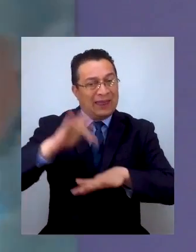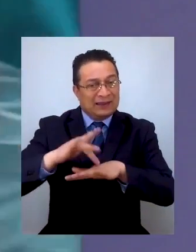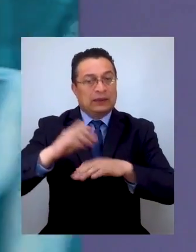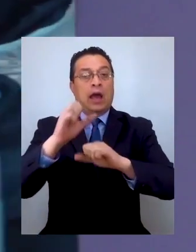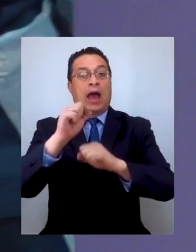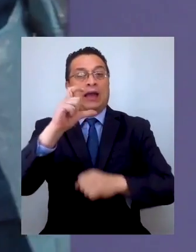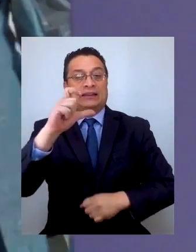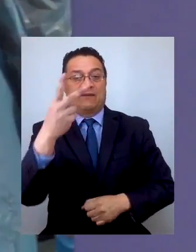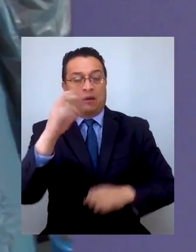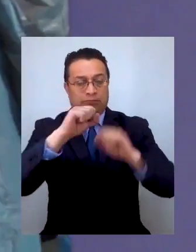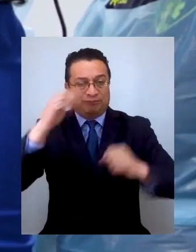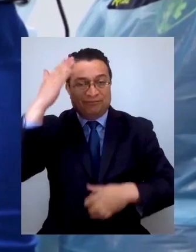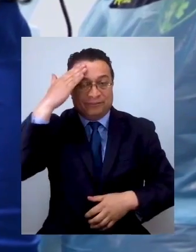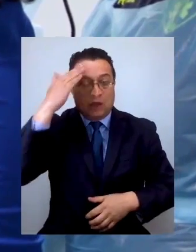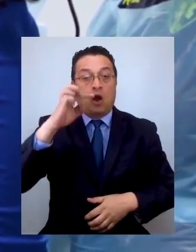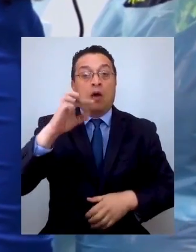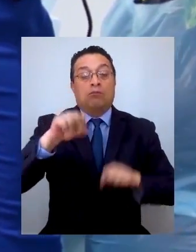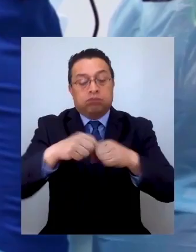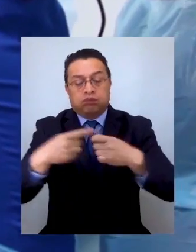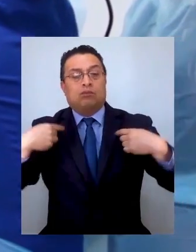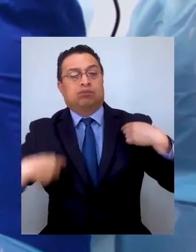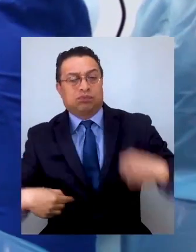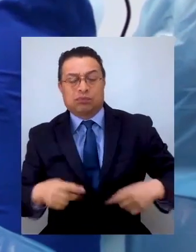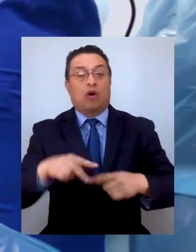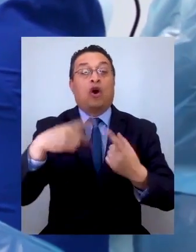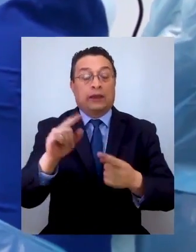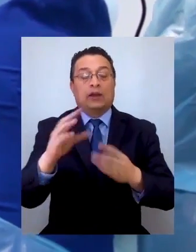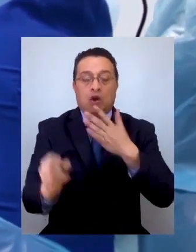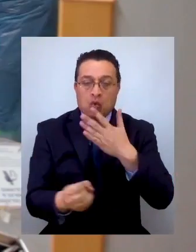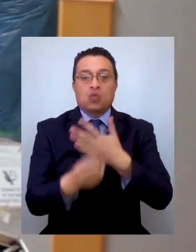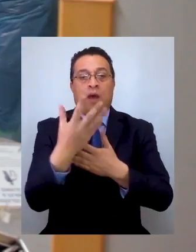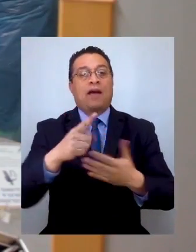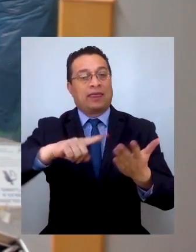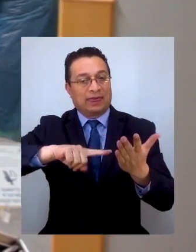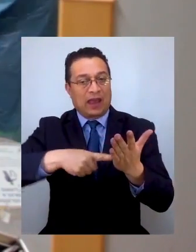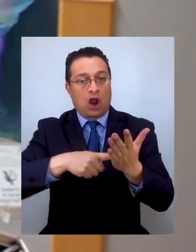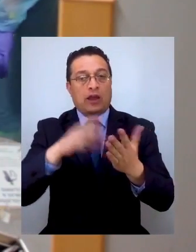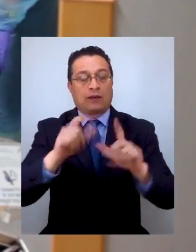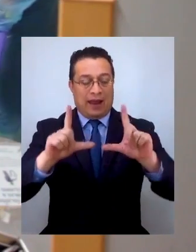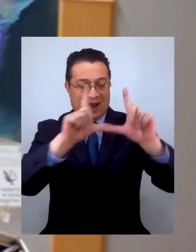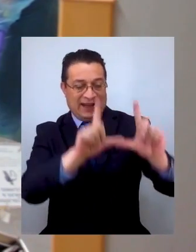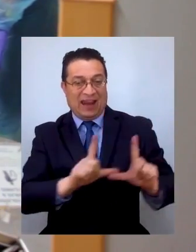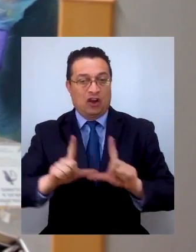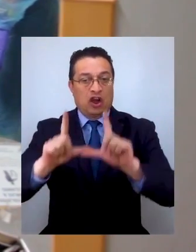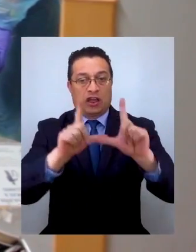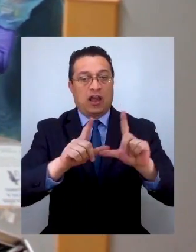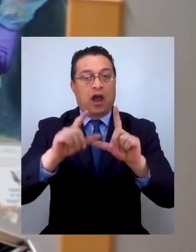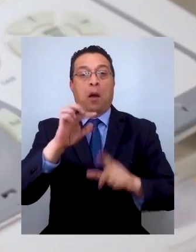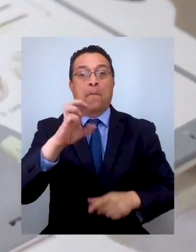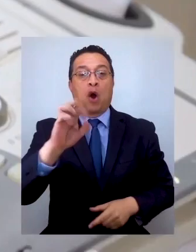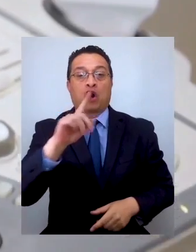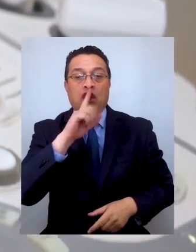el accidente cerebrovascular, el politrauma, incorporando además nueva y mejor tecnología de radiología